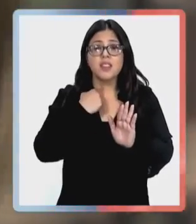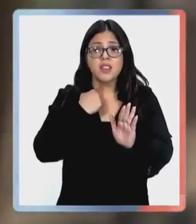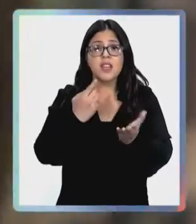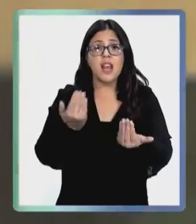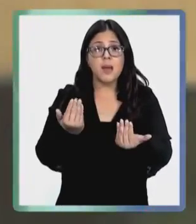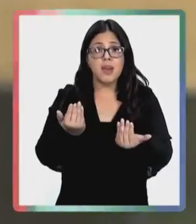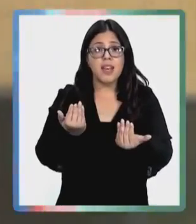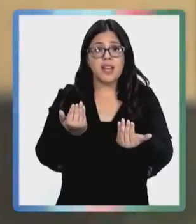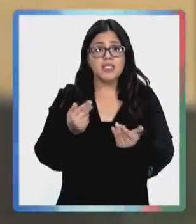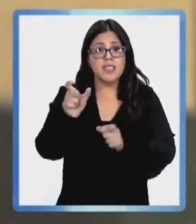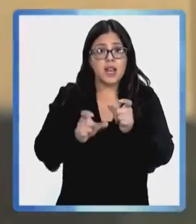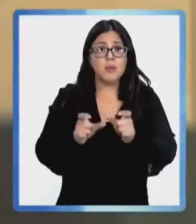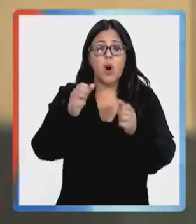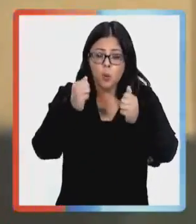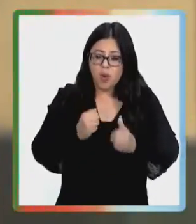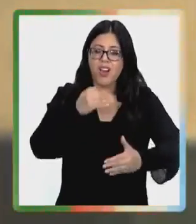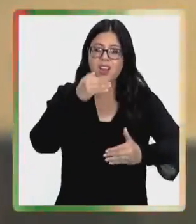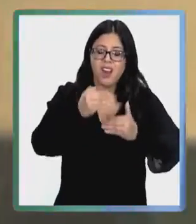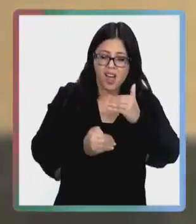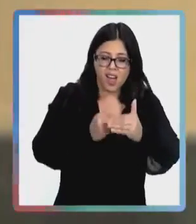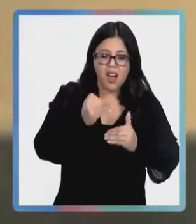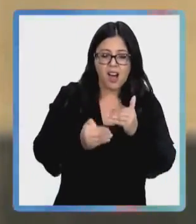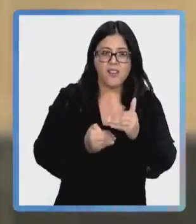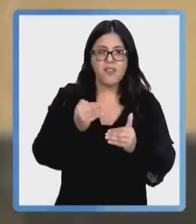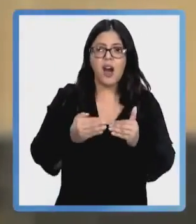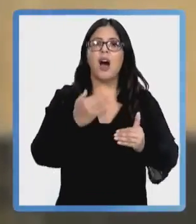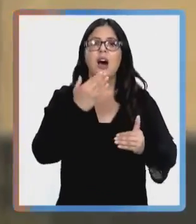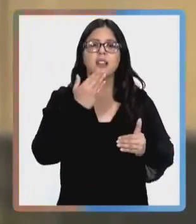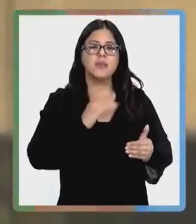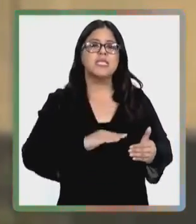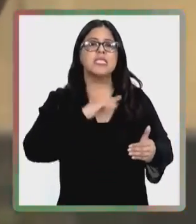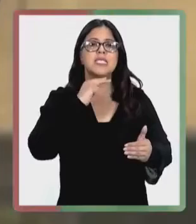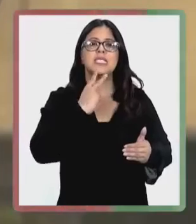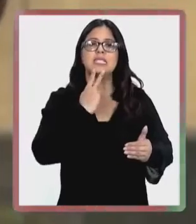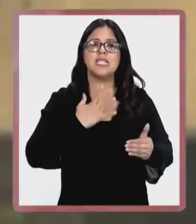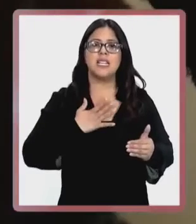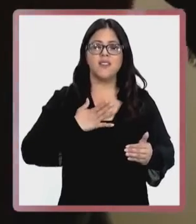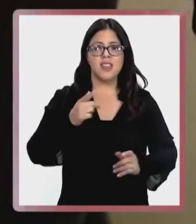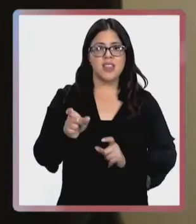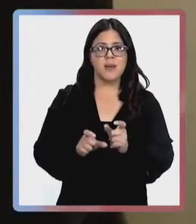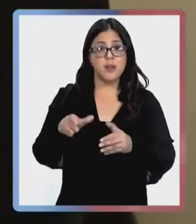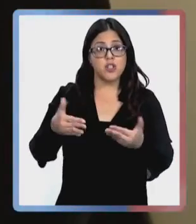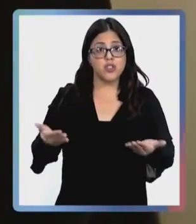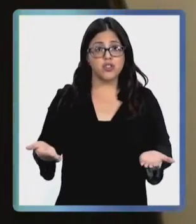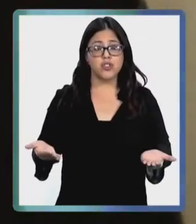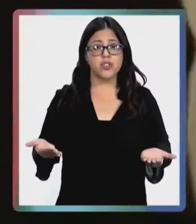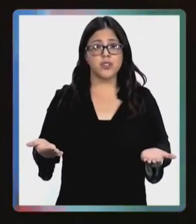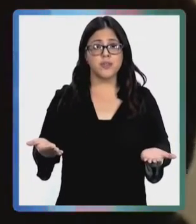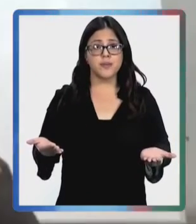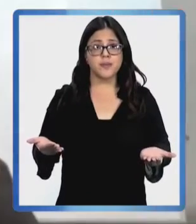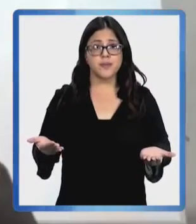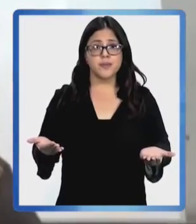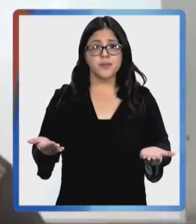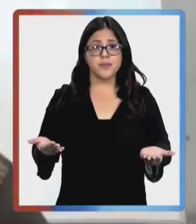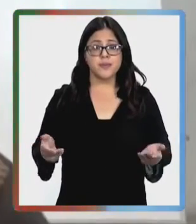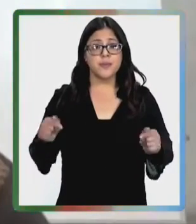en la esperanza que tienen las personas de salir adelante y, por supuesto, en la satisfacción de vida que tienen. Por lo